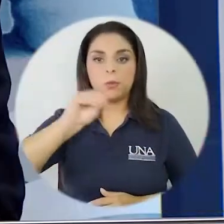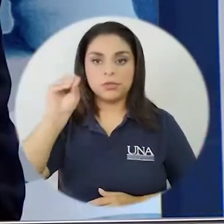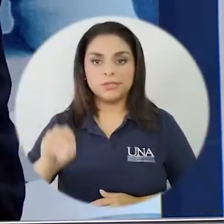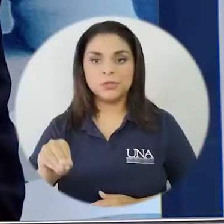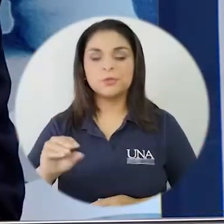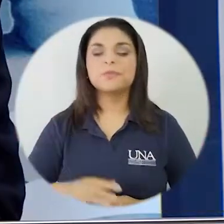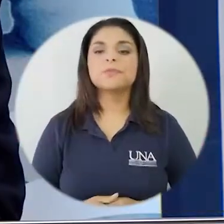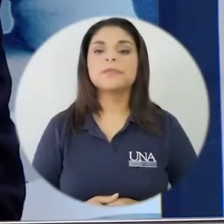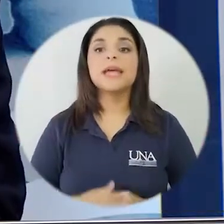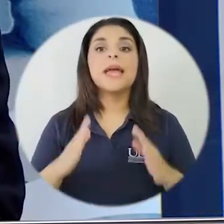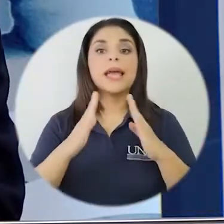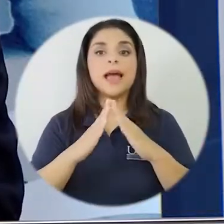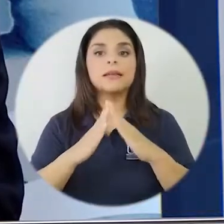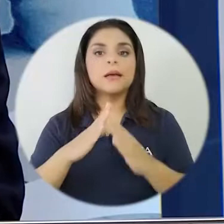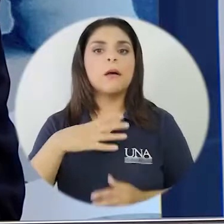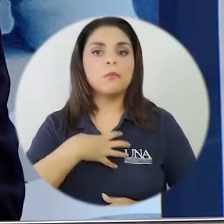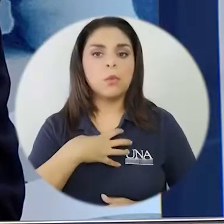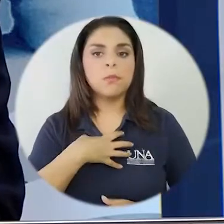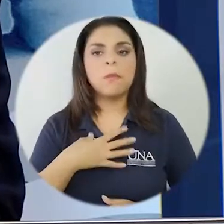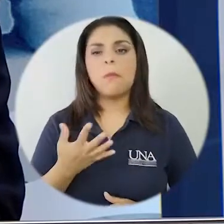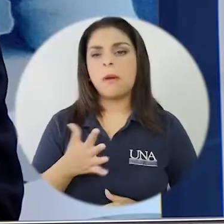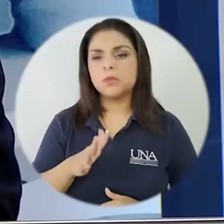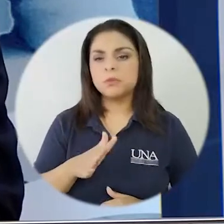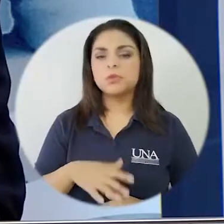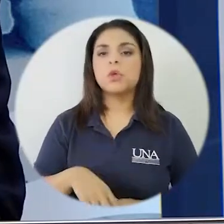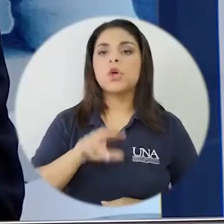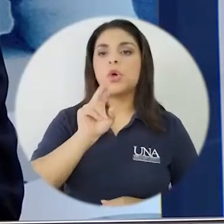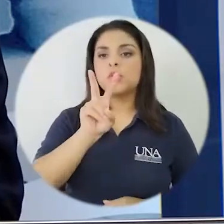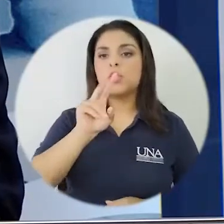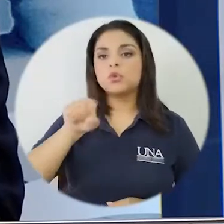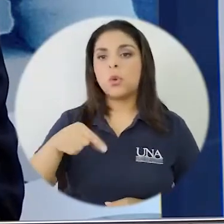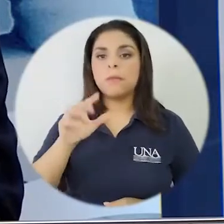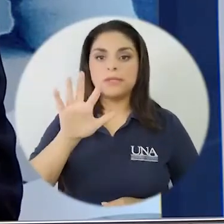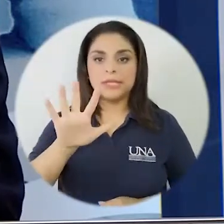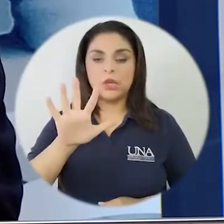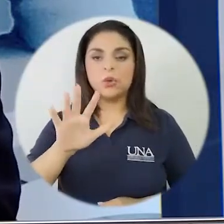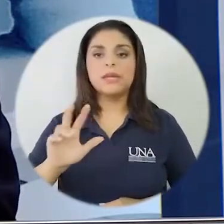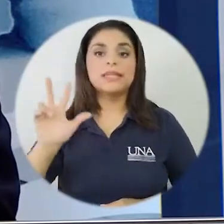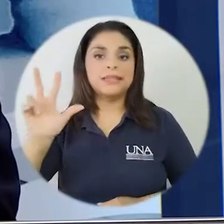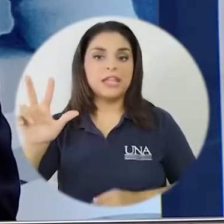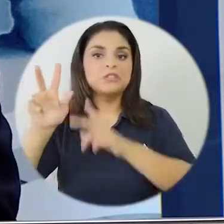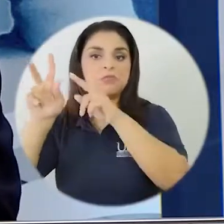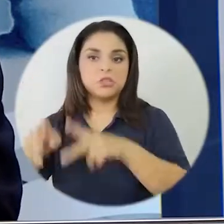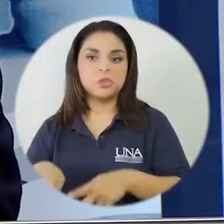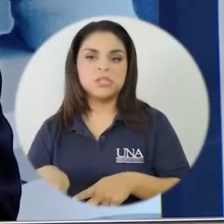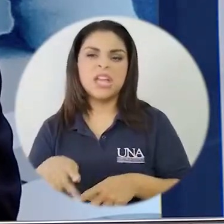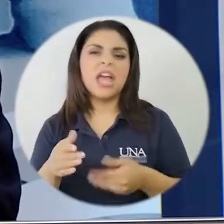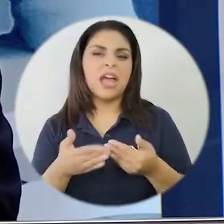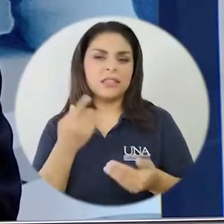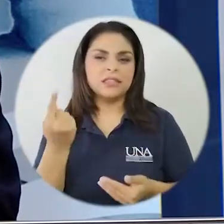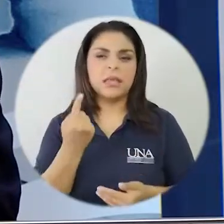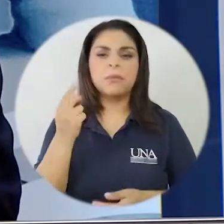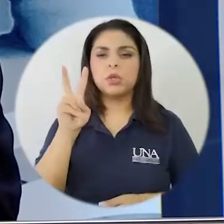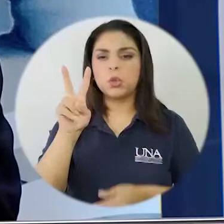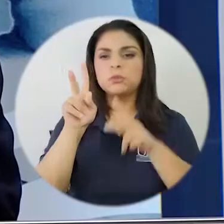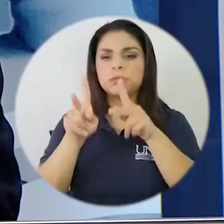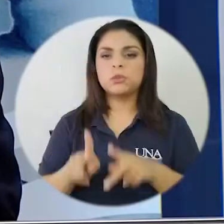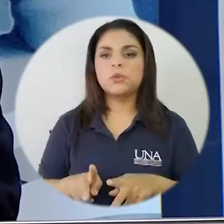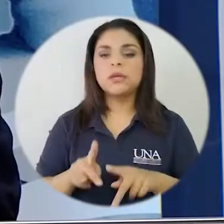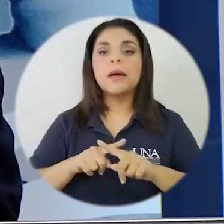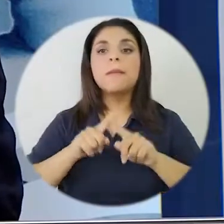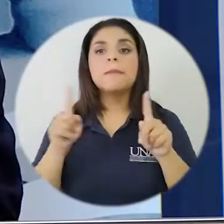3,5%. En casa propia, las familias más o menos andan entre 2,5 y 3 personas. Por lo generalmente son